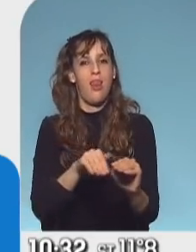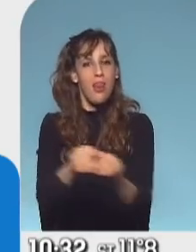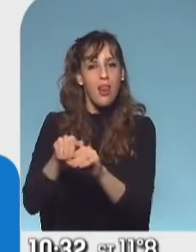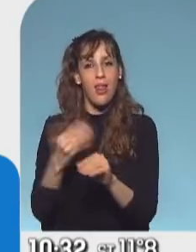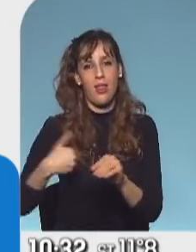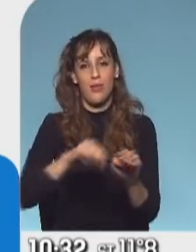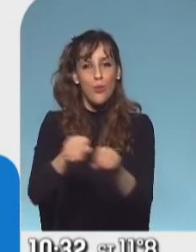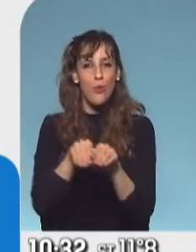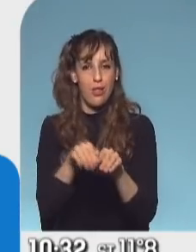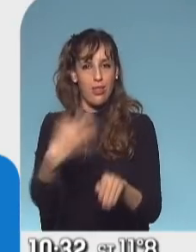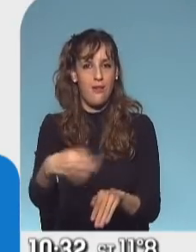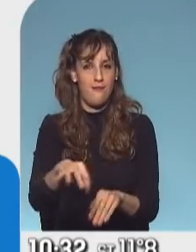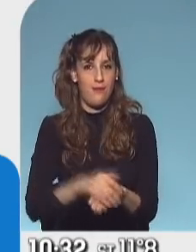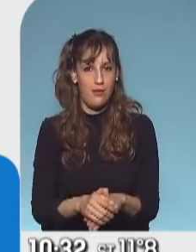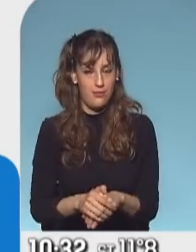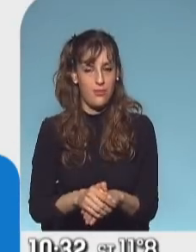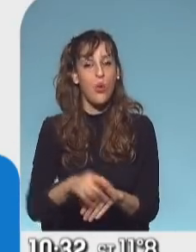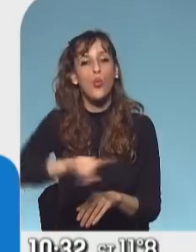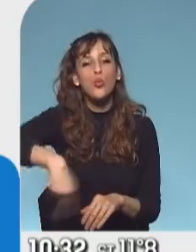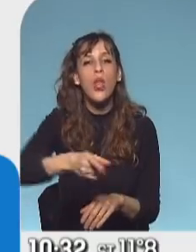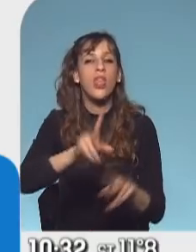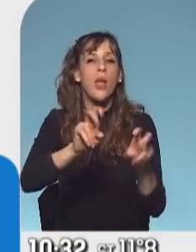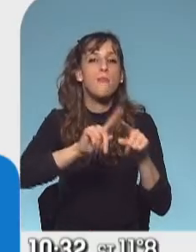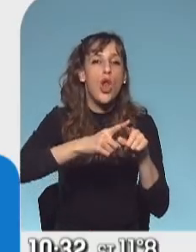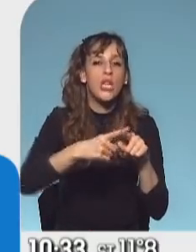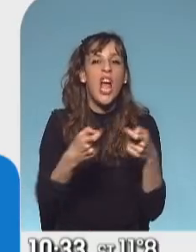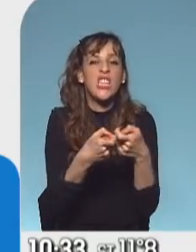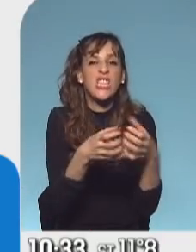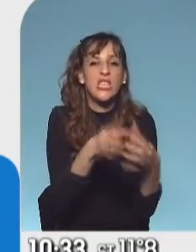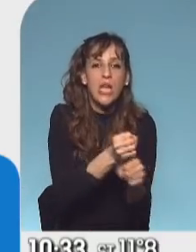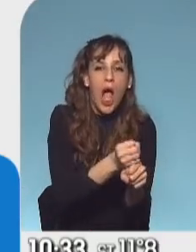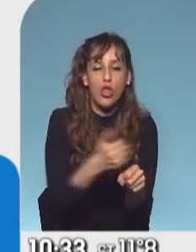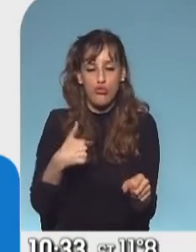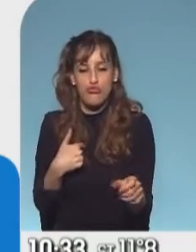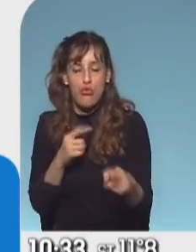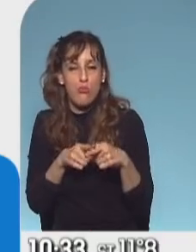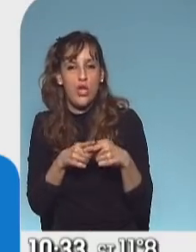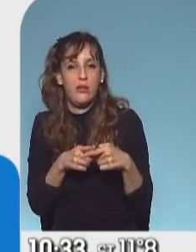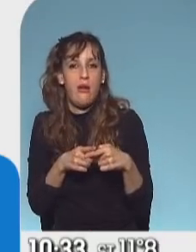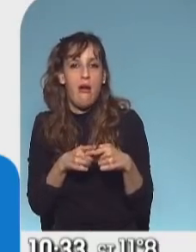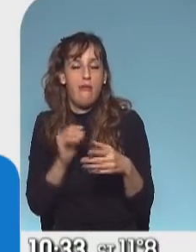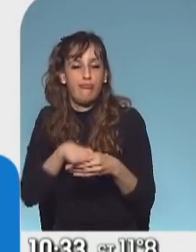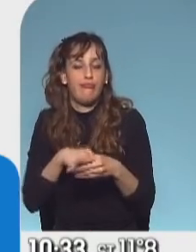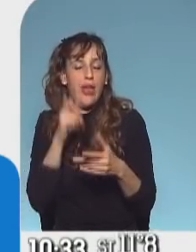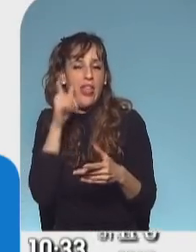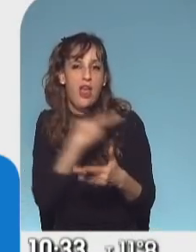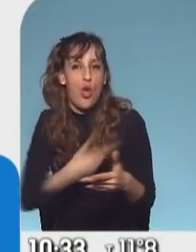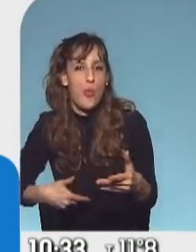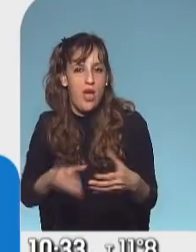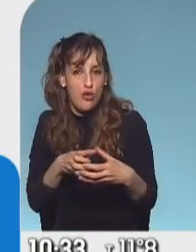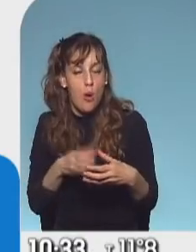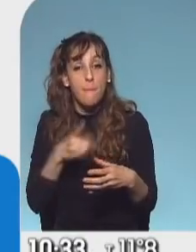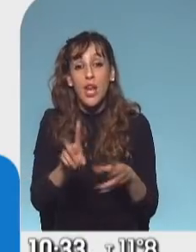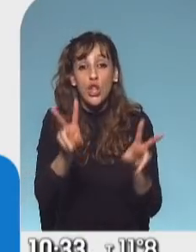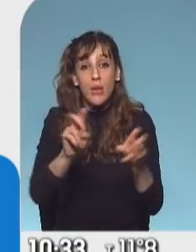nosotros la política, ustedes la política sindical, algunos la política partidaria como yo, pero los que abrazamos la